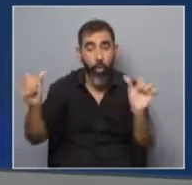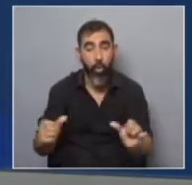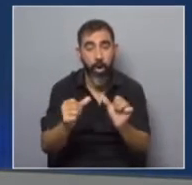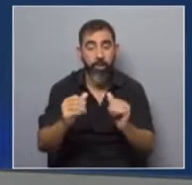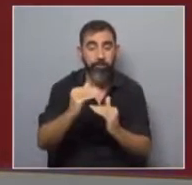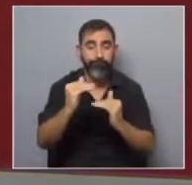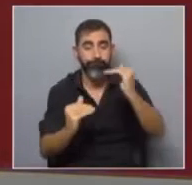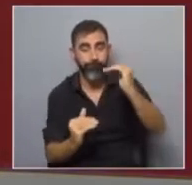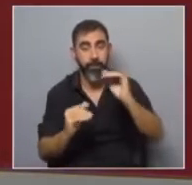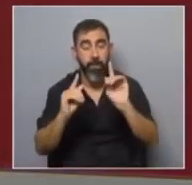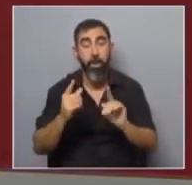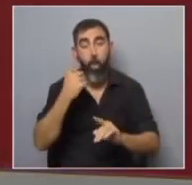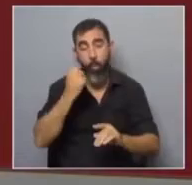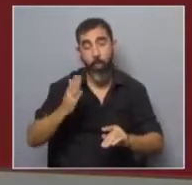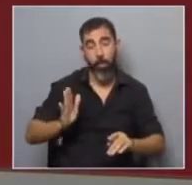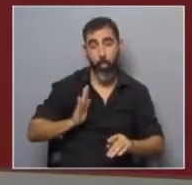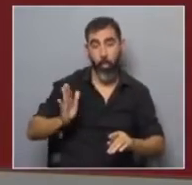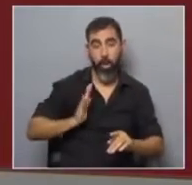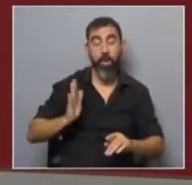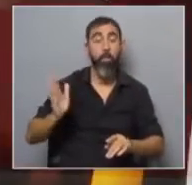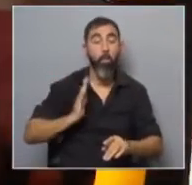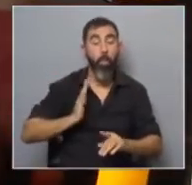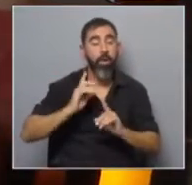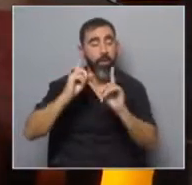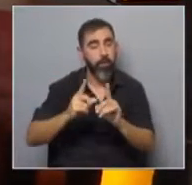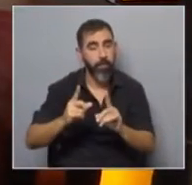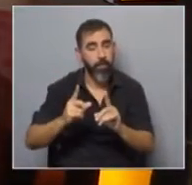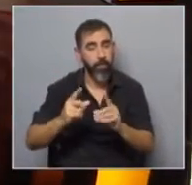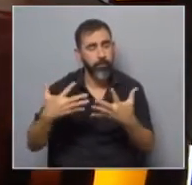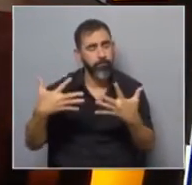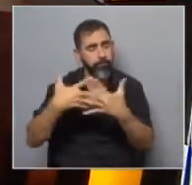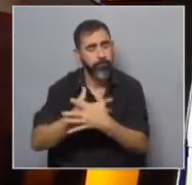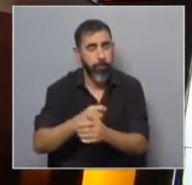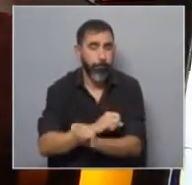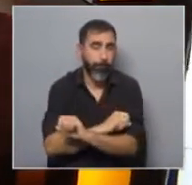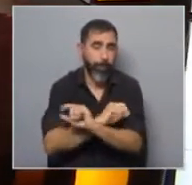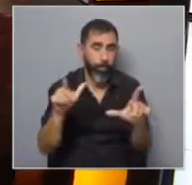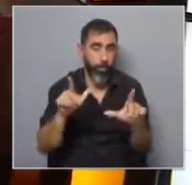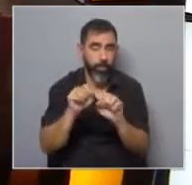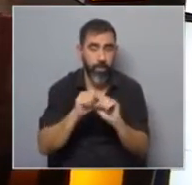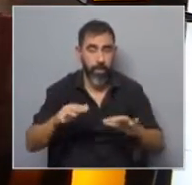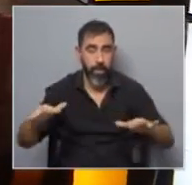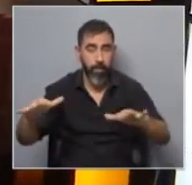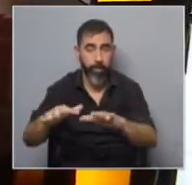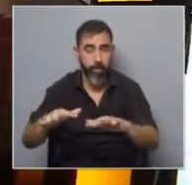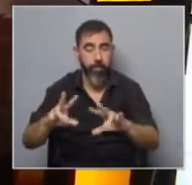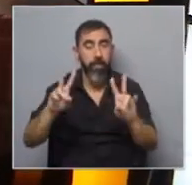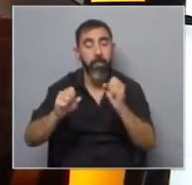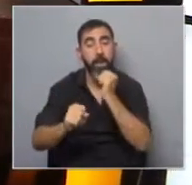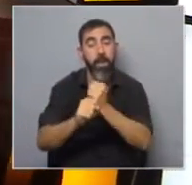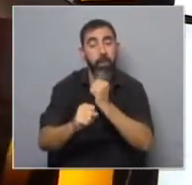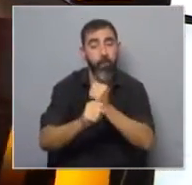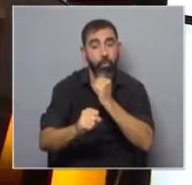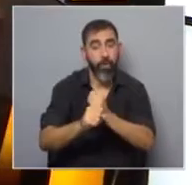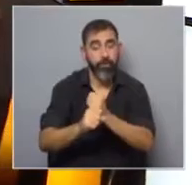según género también. Las mujeres se vieron más afectadas en el plano laboral y